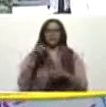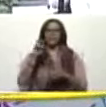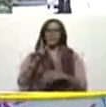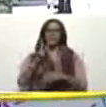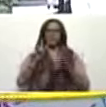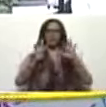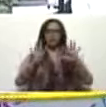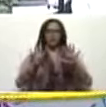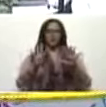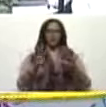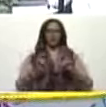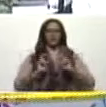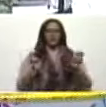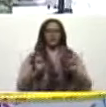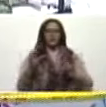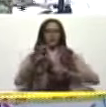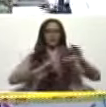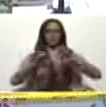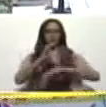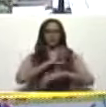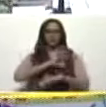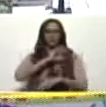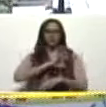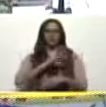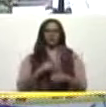29 en el campo de las ciencias sociales,